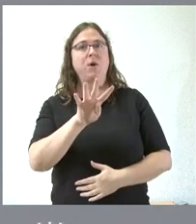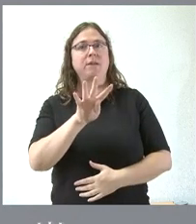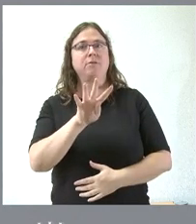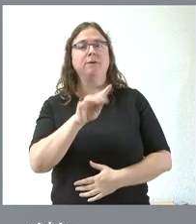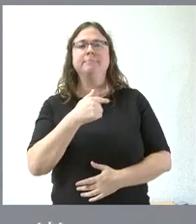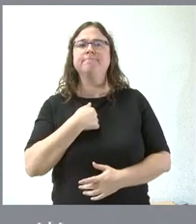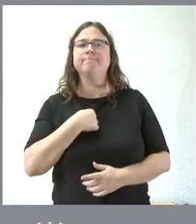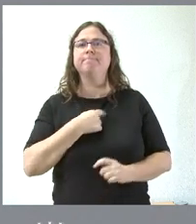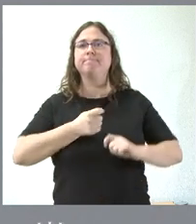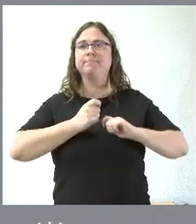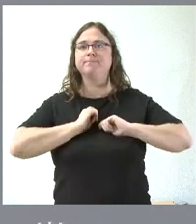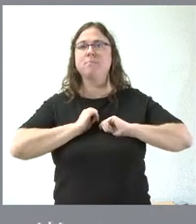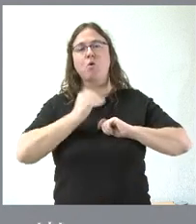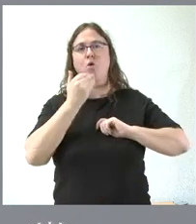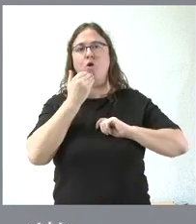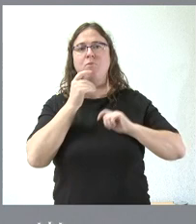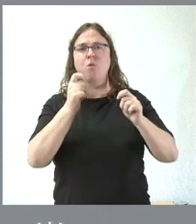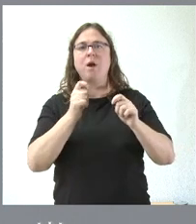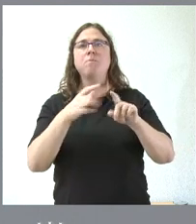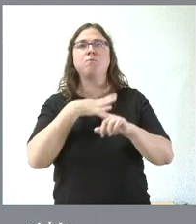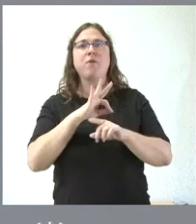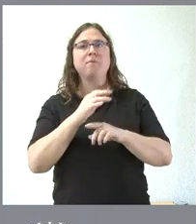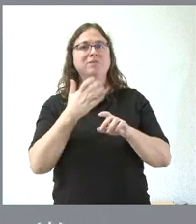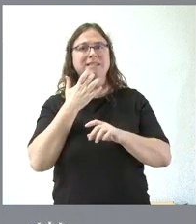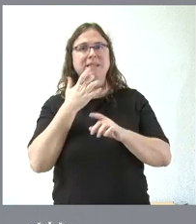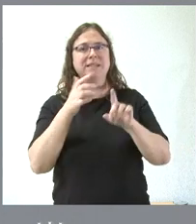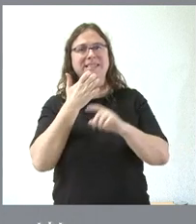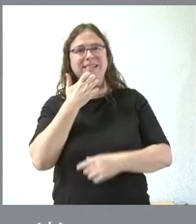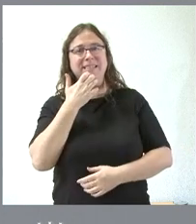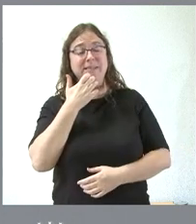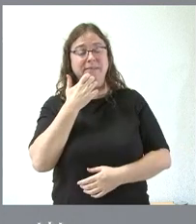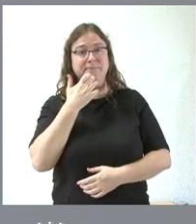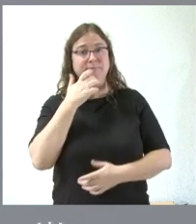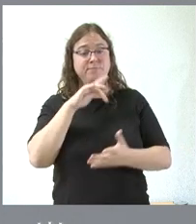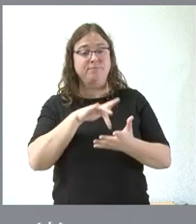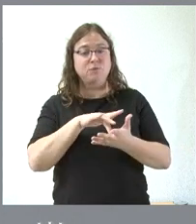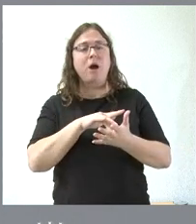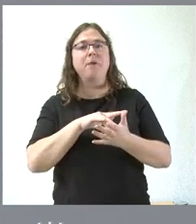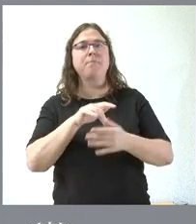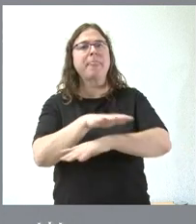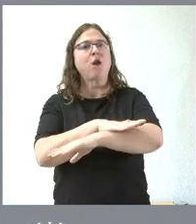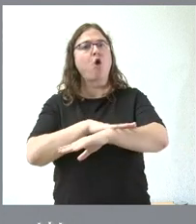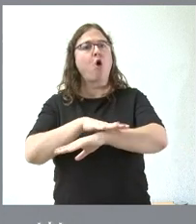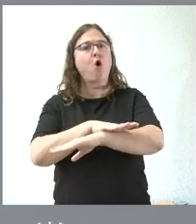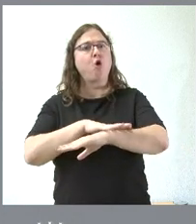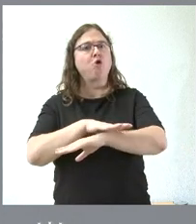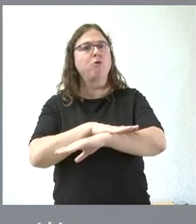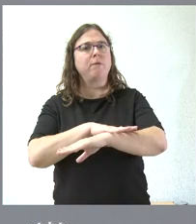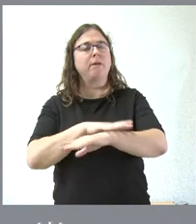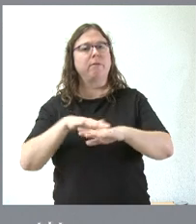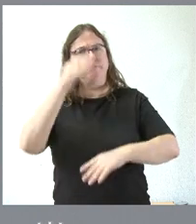nos impide señalar en modo alguno Que entendemos que por parte del gobierno se ha actuado con